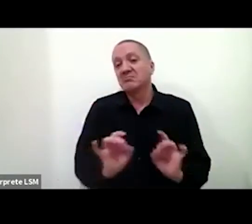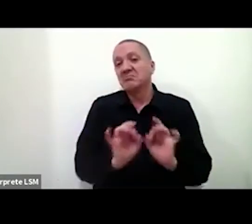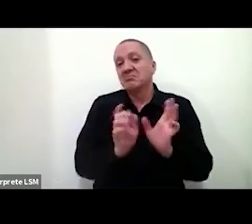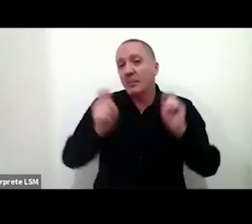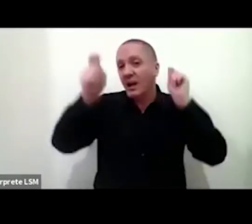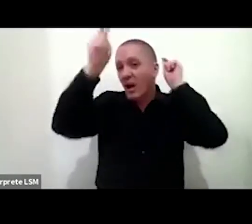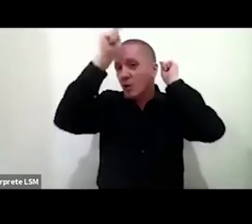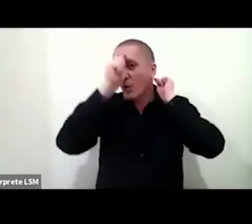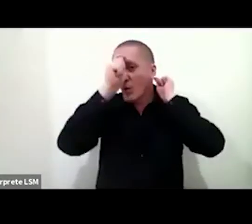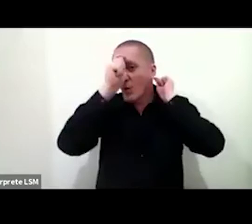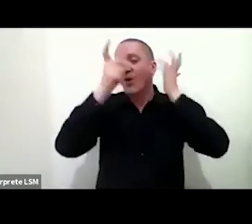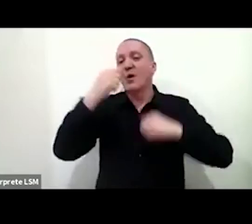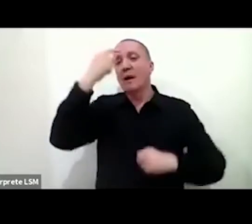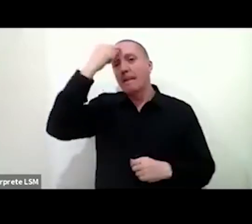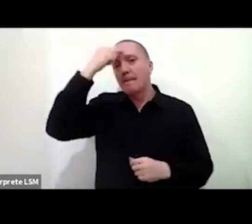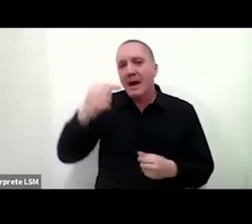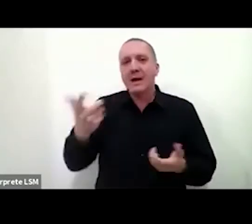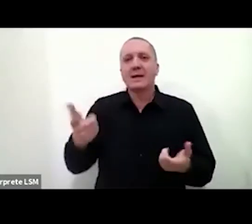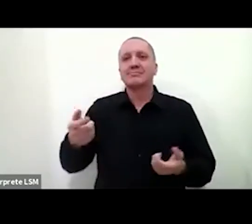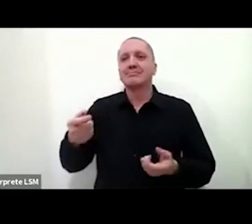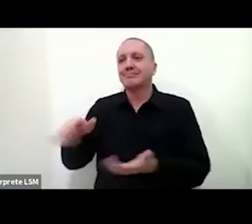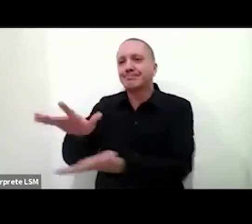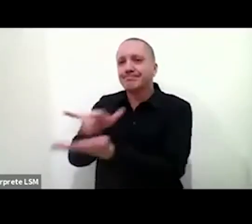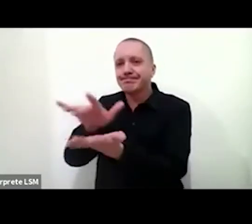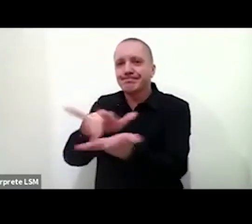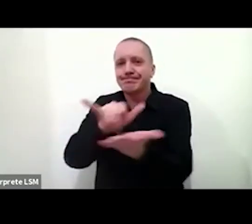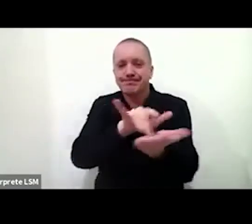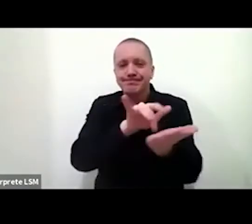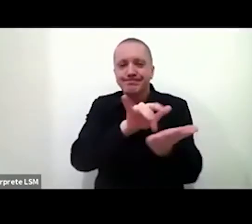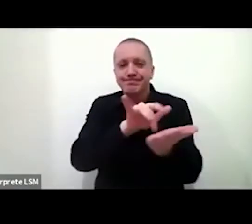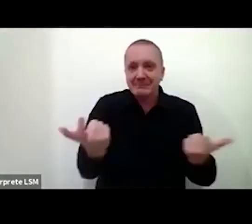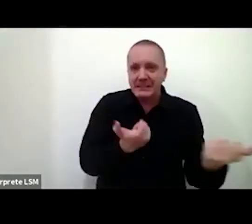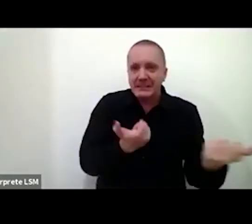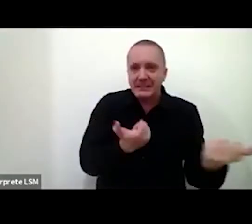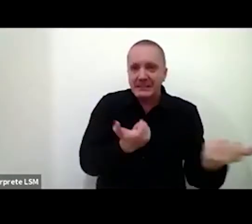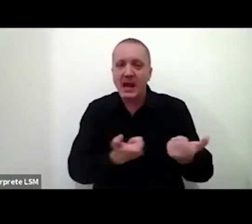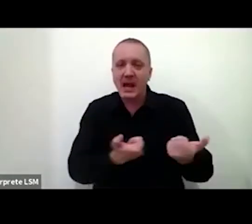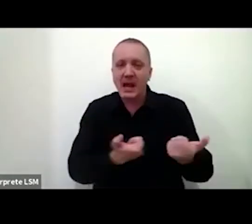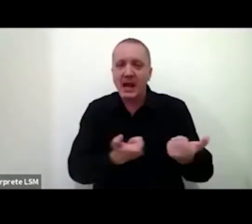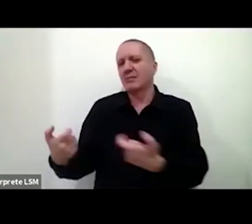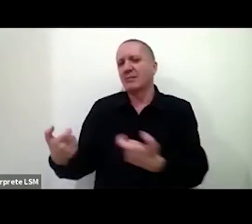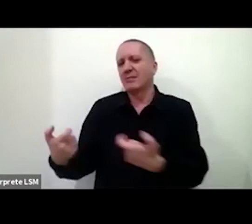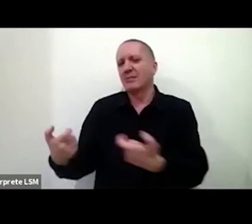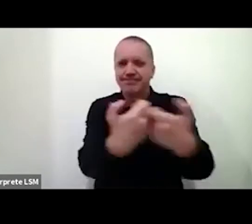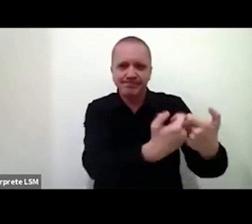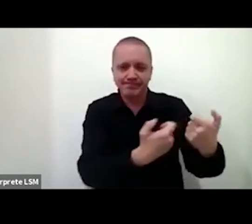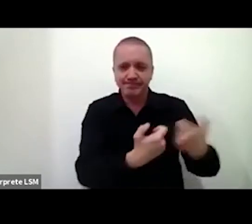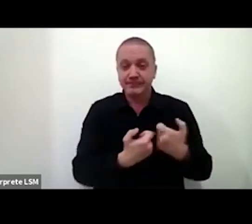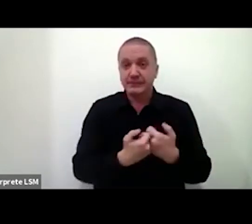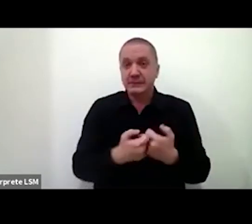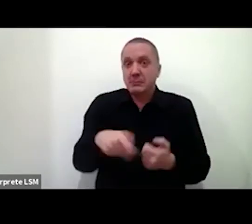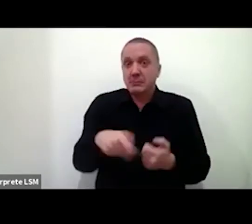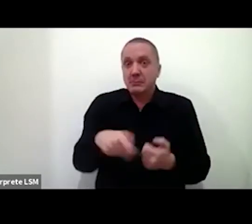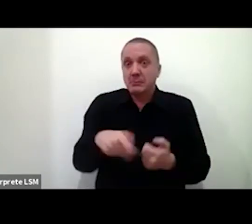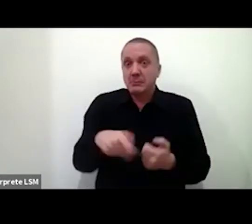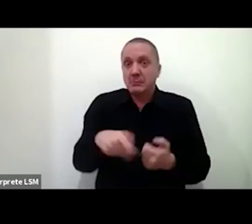pagar la renta, también tenemos que cubrir nuestros impuestos, servicios, y no sabemos si el mes que viene vamos a contar con